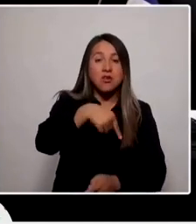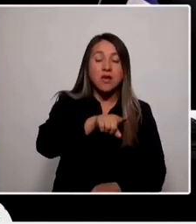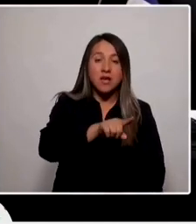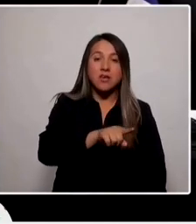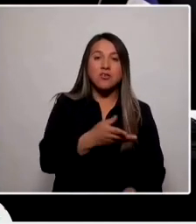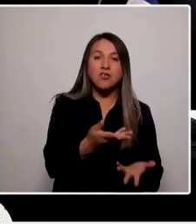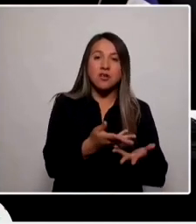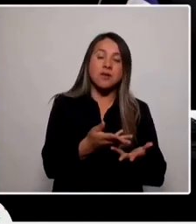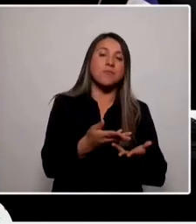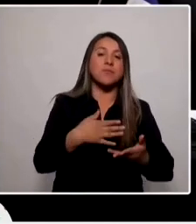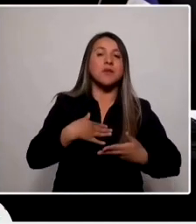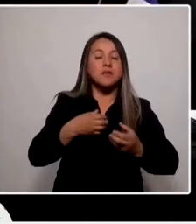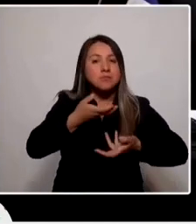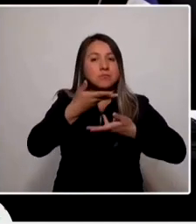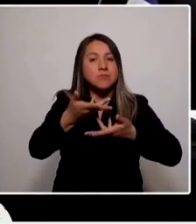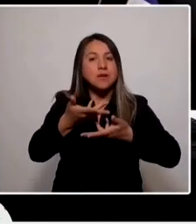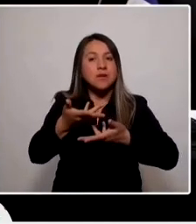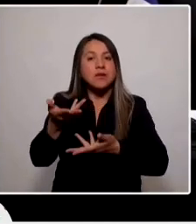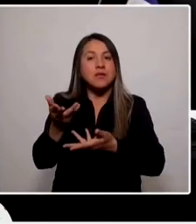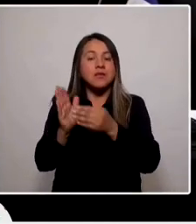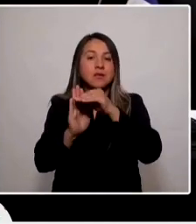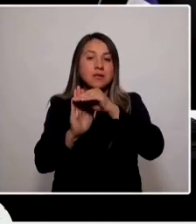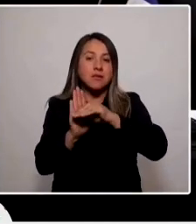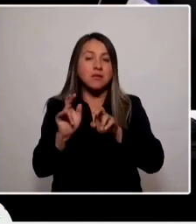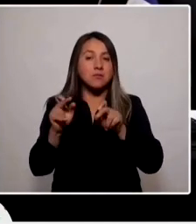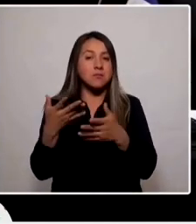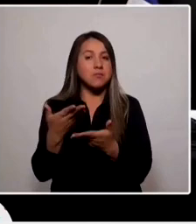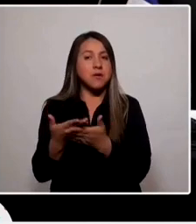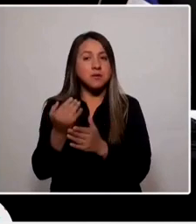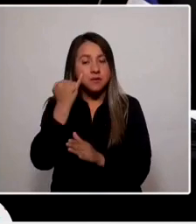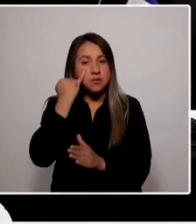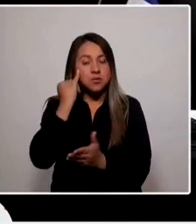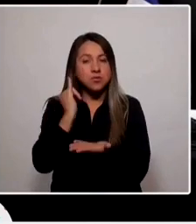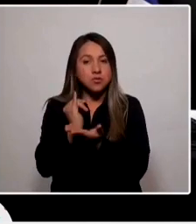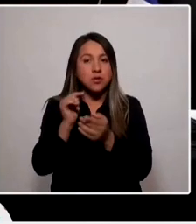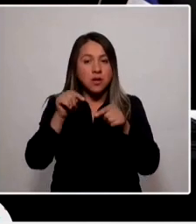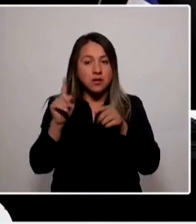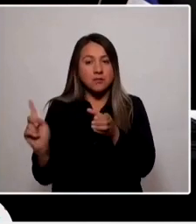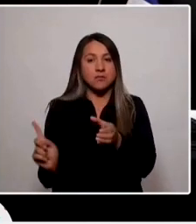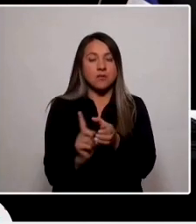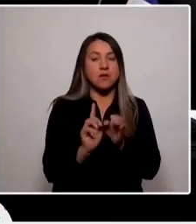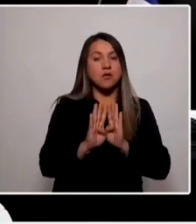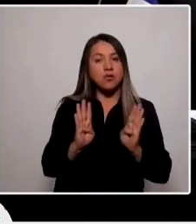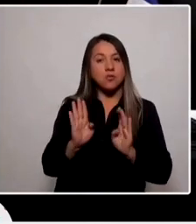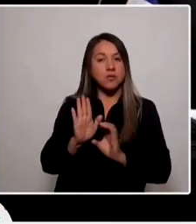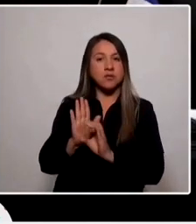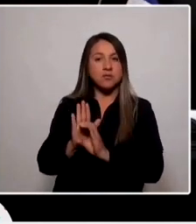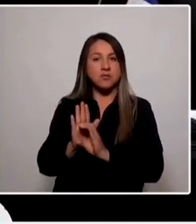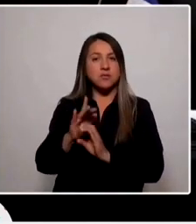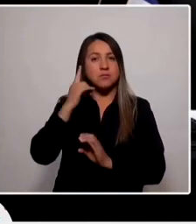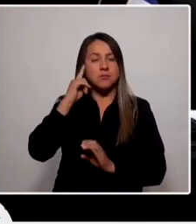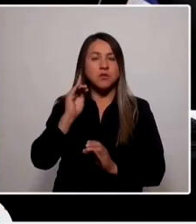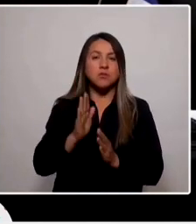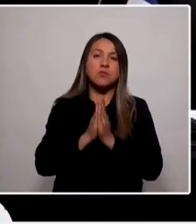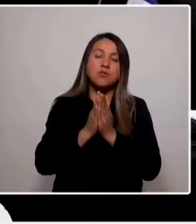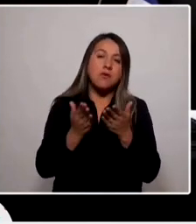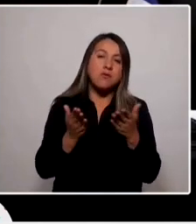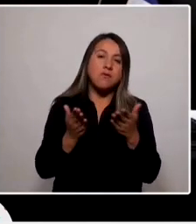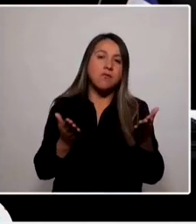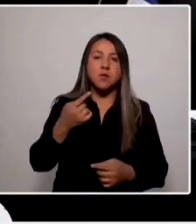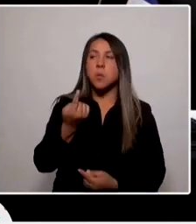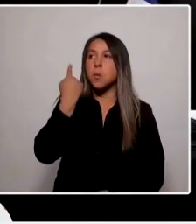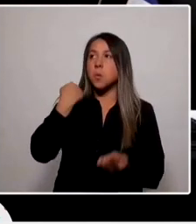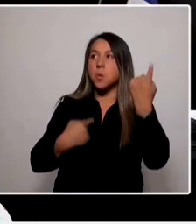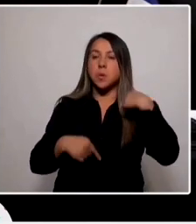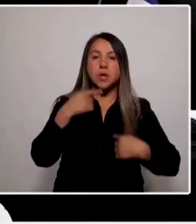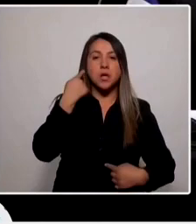transmitir sus demandas de manera pacífica, institucional en esta convención. Pero no nos tapemos la vista frente a hechos que